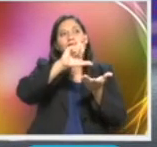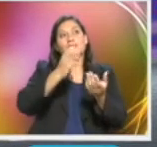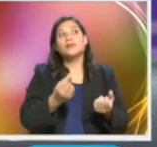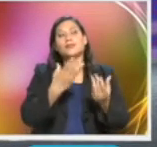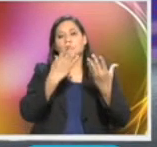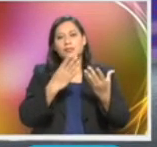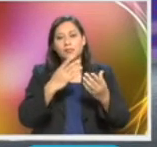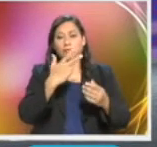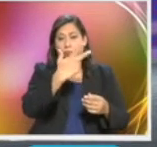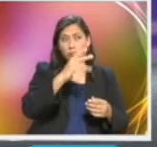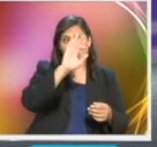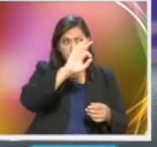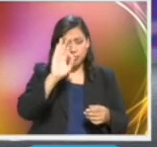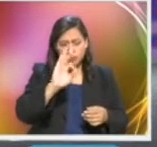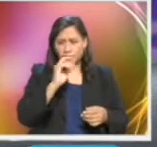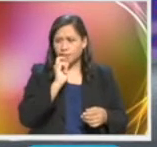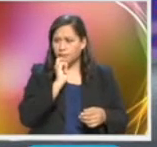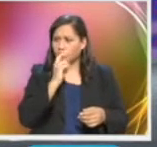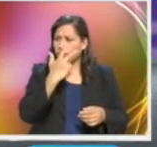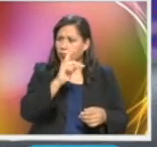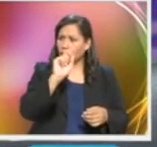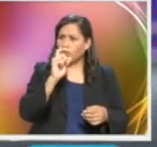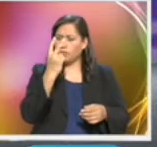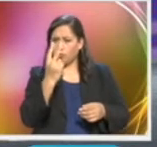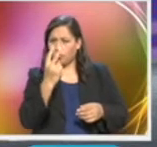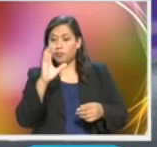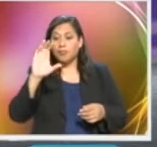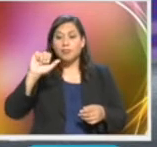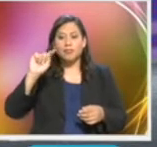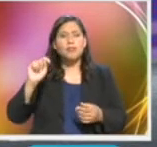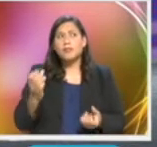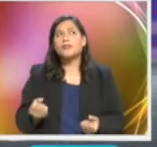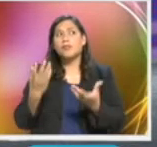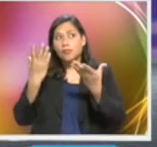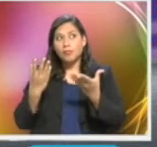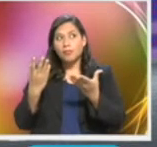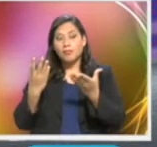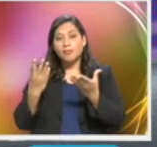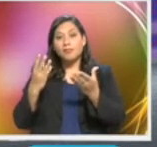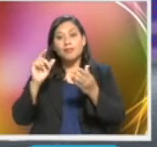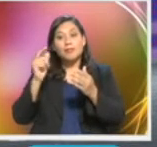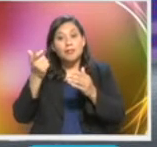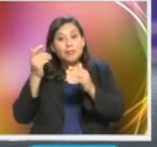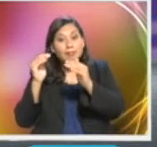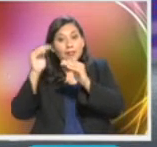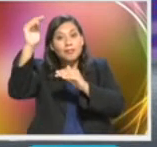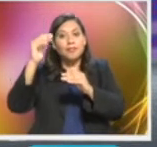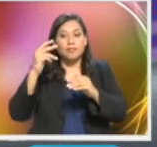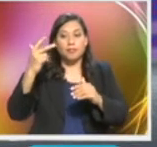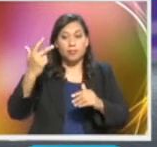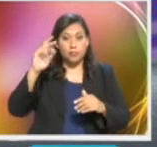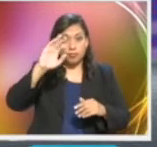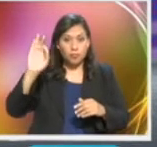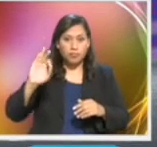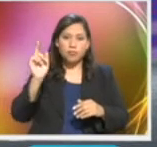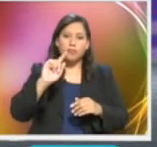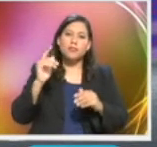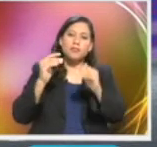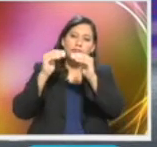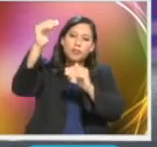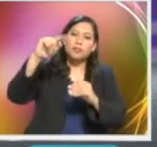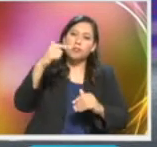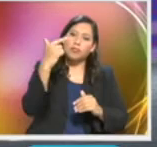lo anuncias como un 8%, 8.2%, el CAT, ¿cuánto es? Siempre va a ser un poco más, ¿no? O sea, de un 8% casi es el 12 más o